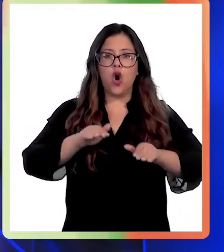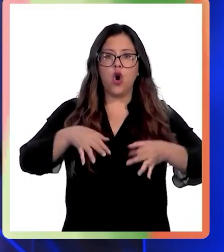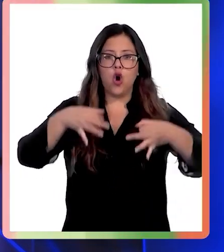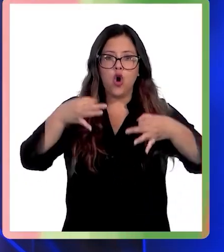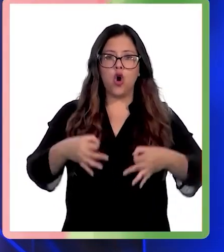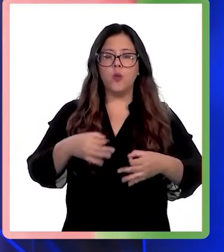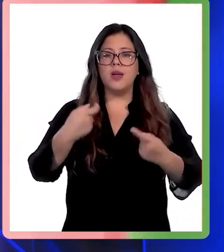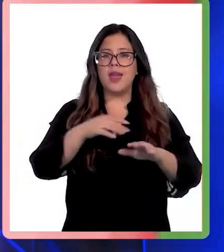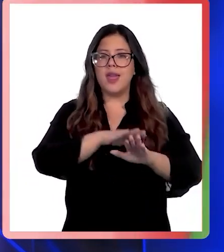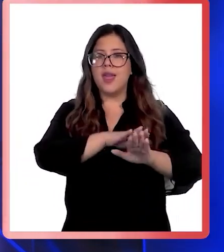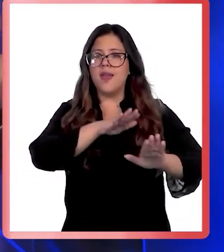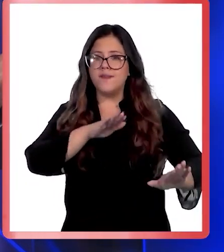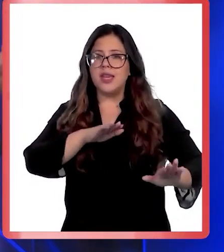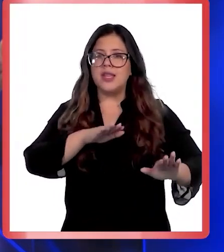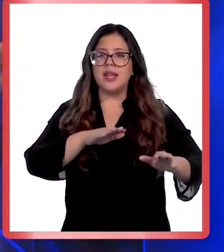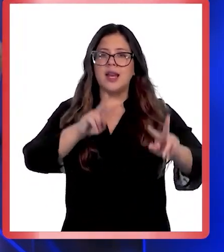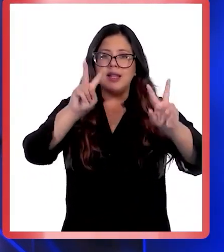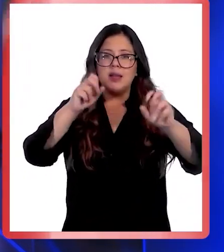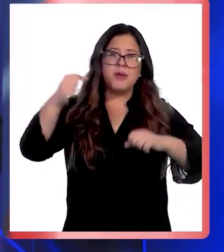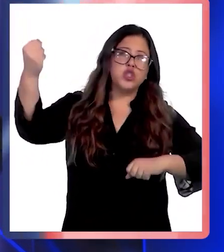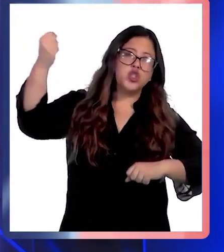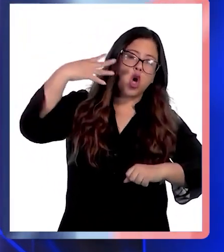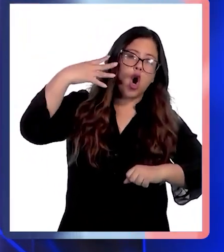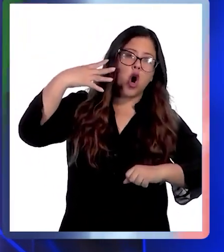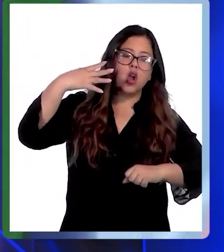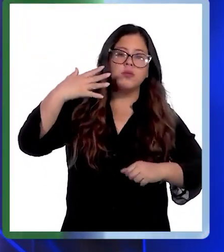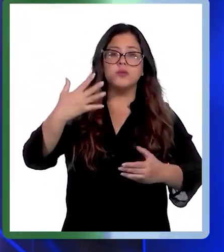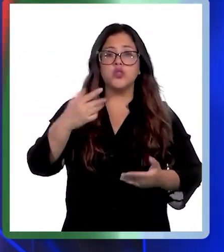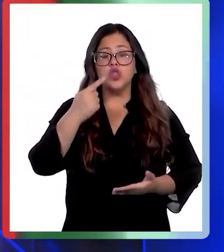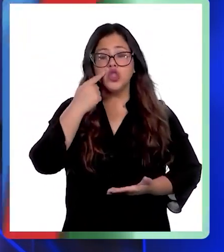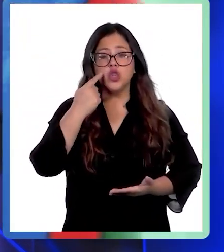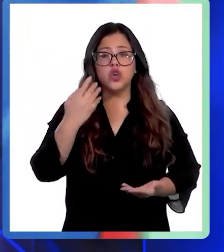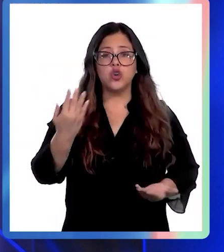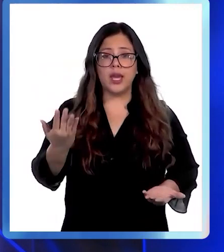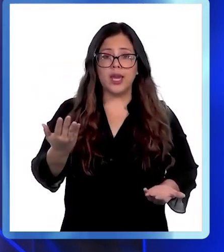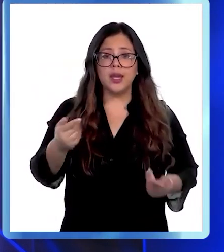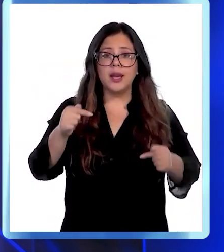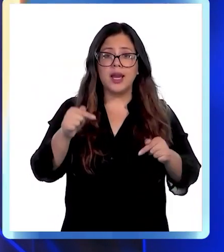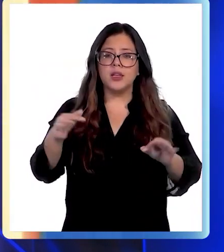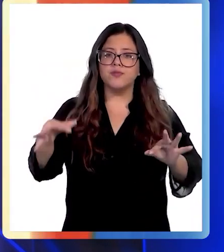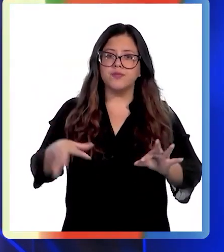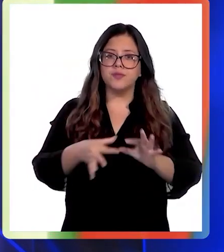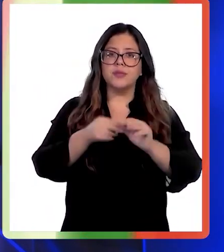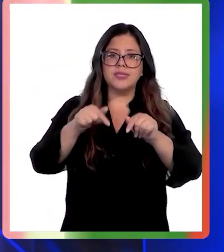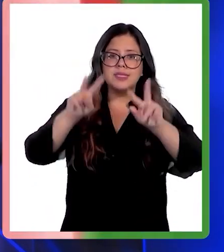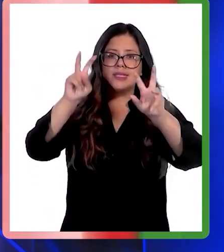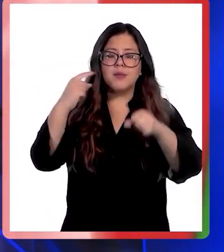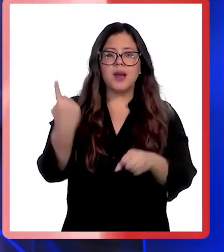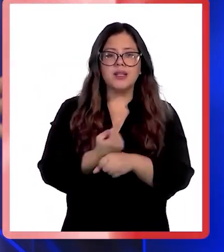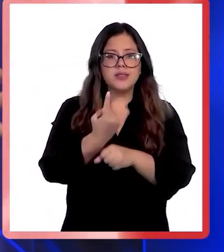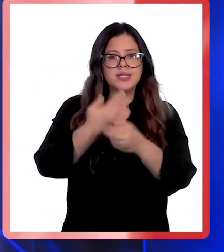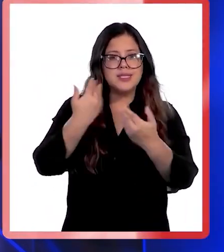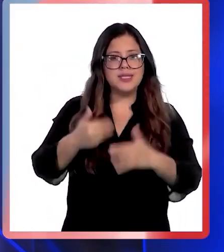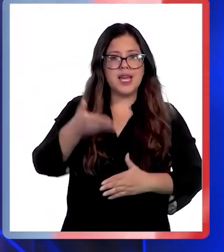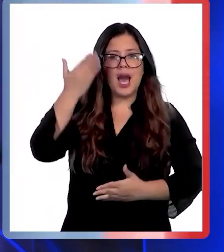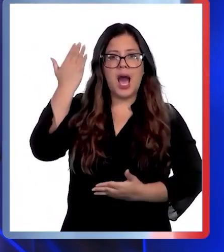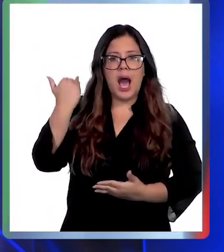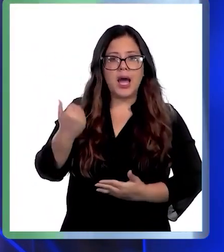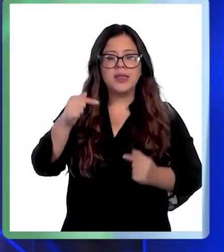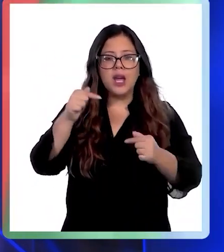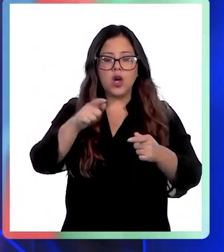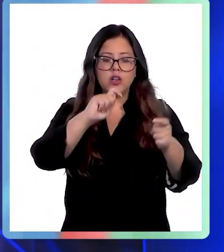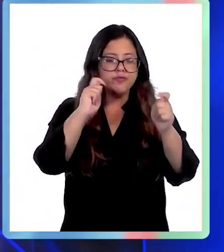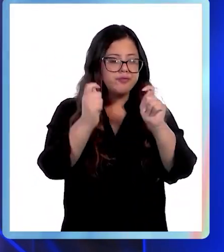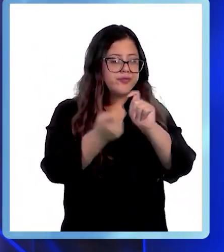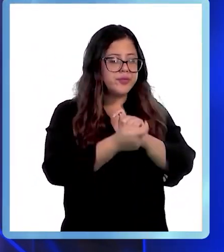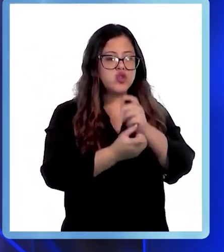tratar de evitar el contacto prolongado con el sol. Y aquí quiero colgarme de ese punto conversado para llevarlo un poco a esta